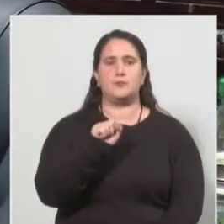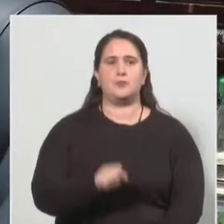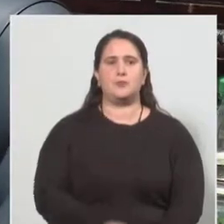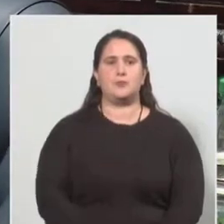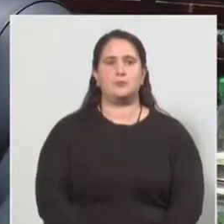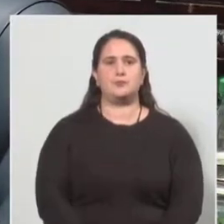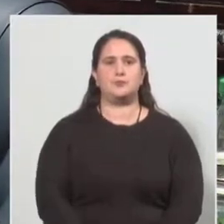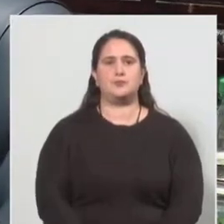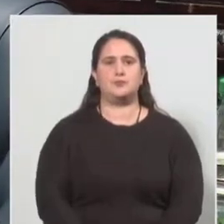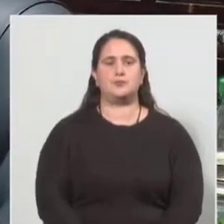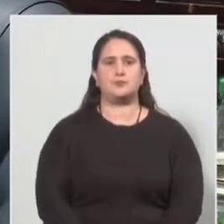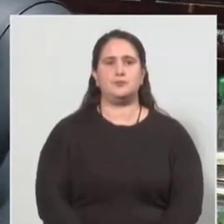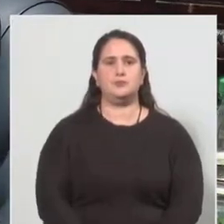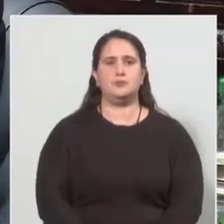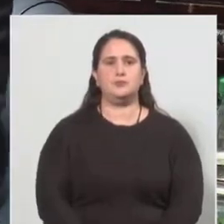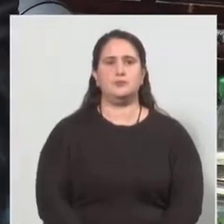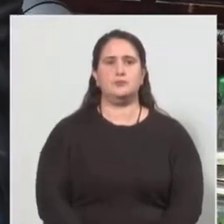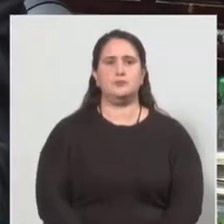Y a los...